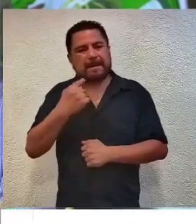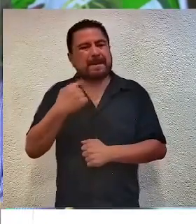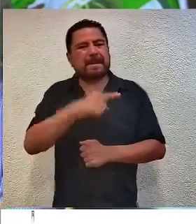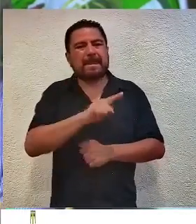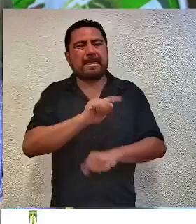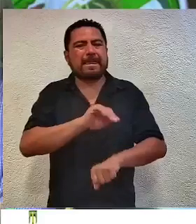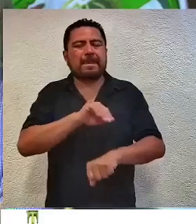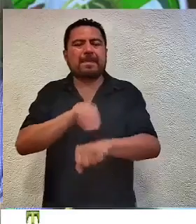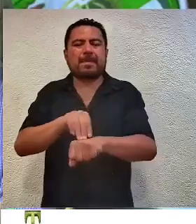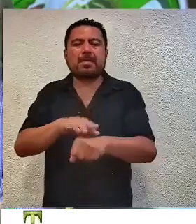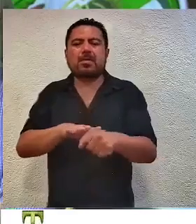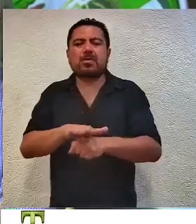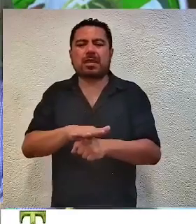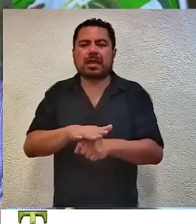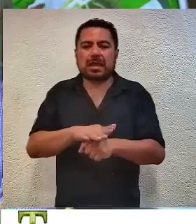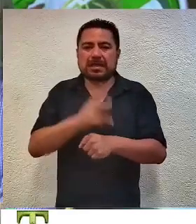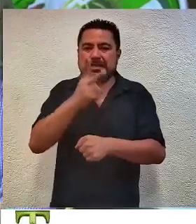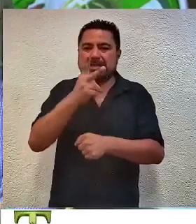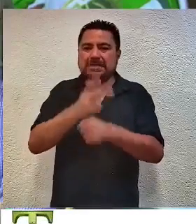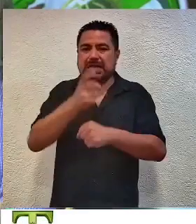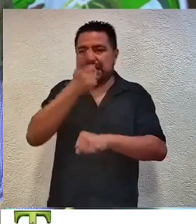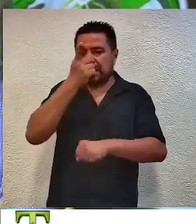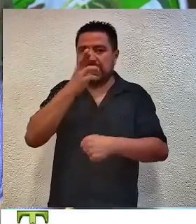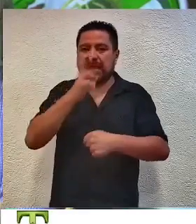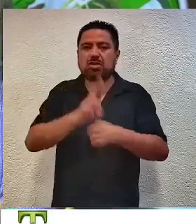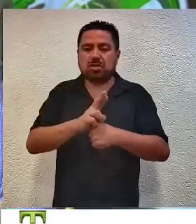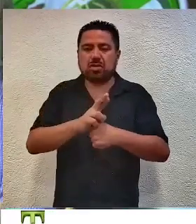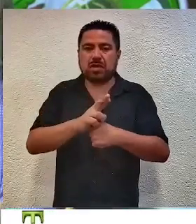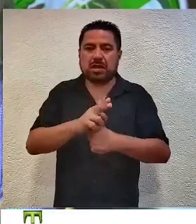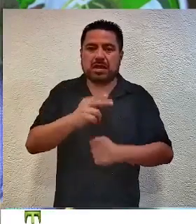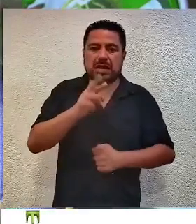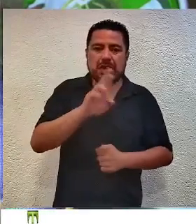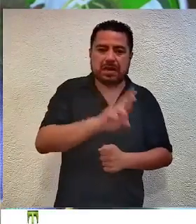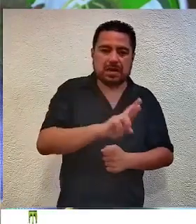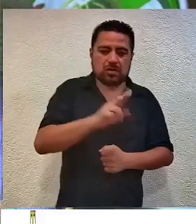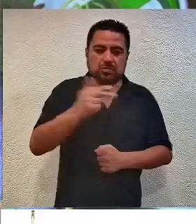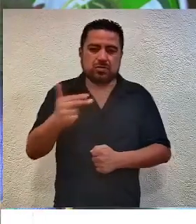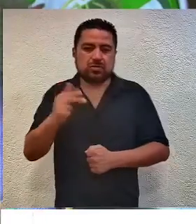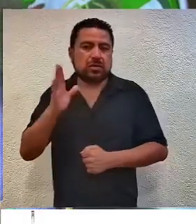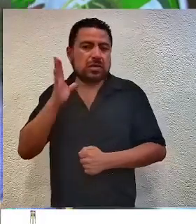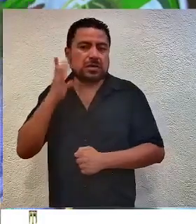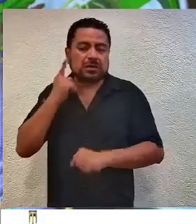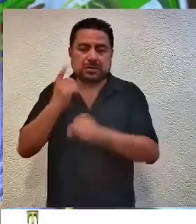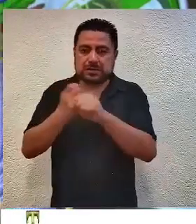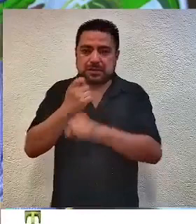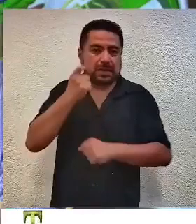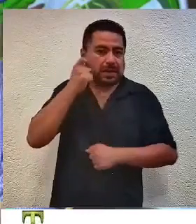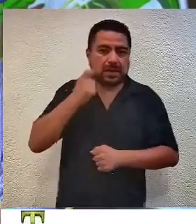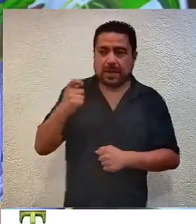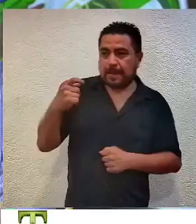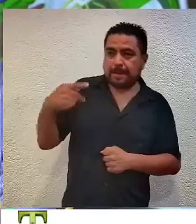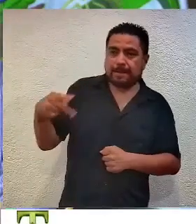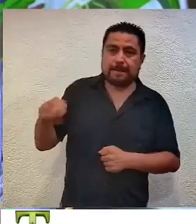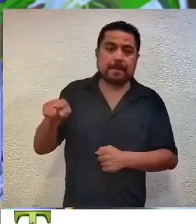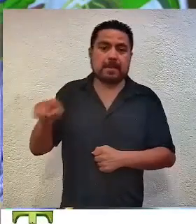interpone la subdirectora de Recursos Humanos del Congreso del Estado. Ella no es militante de